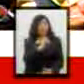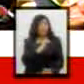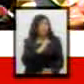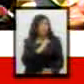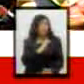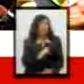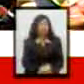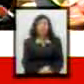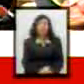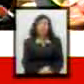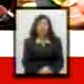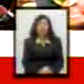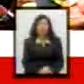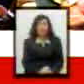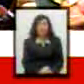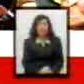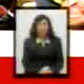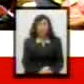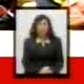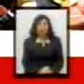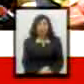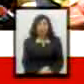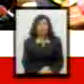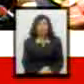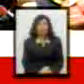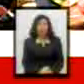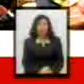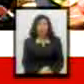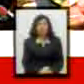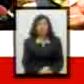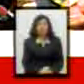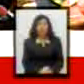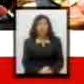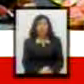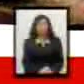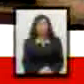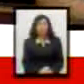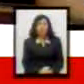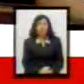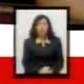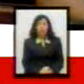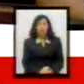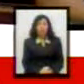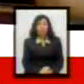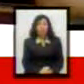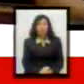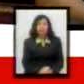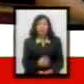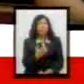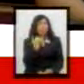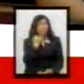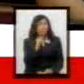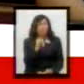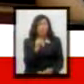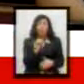pero más que nada les digo lo siguiente la ley actualmente impide que un menor de edad vaya a pedir información